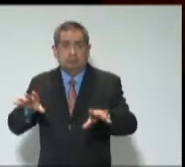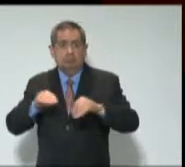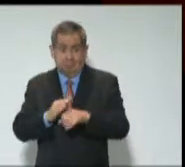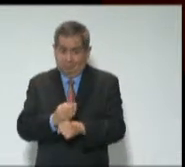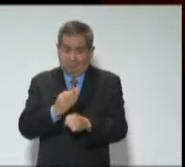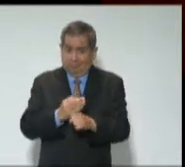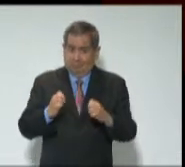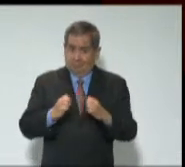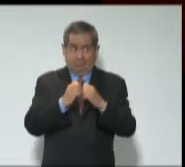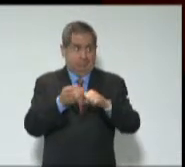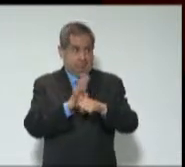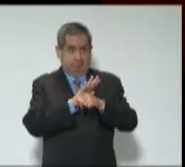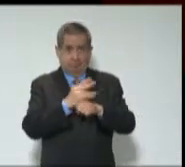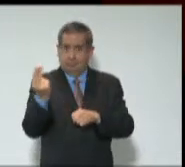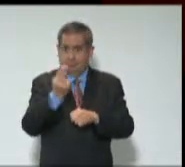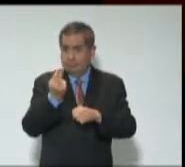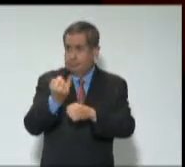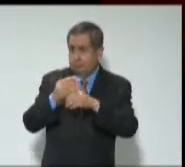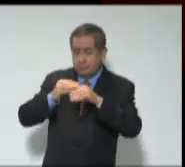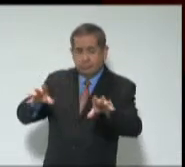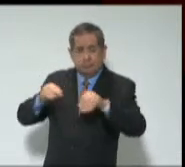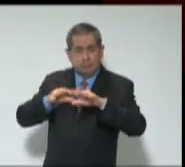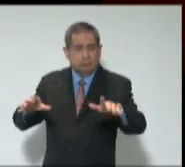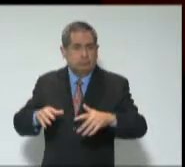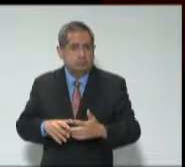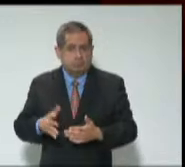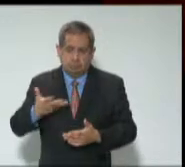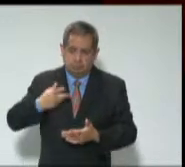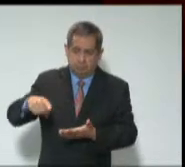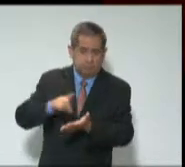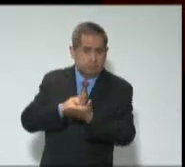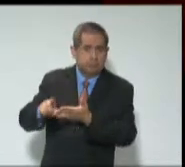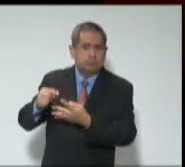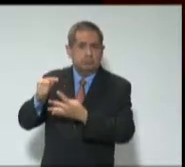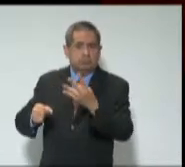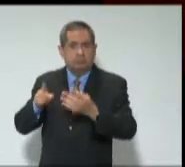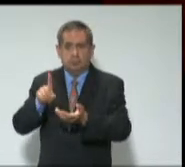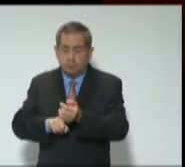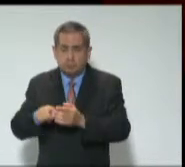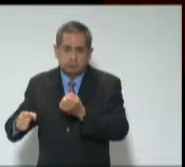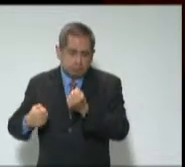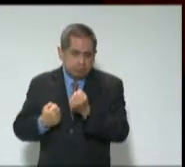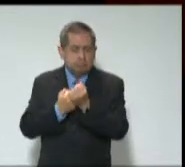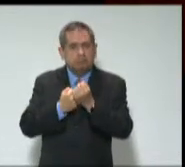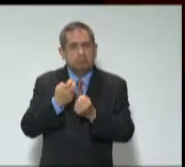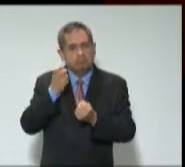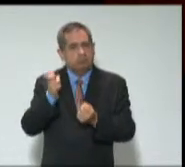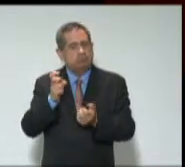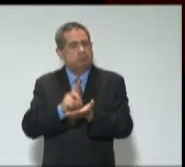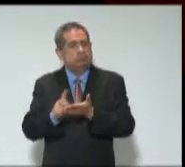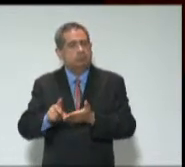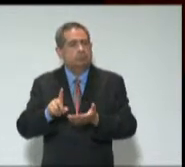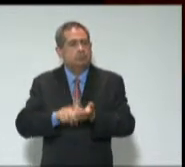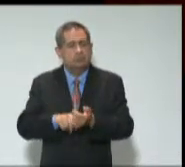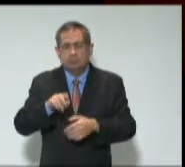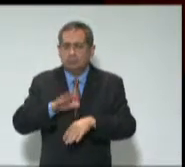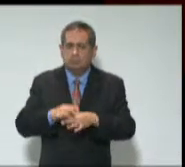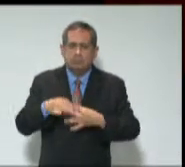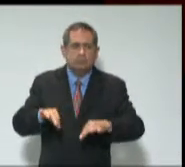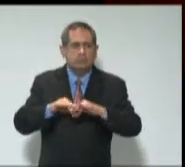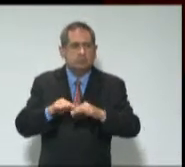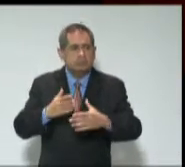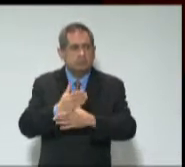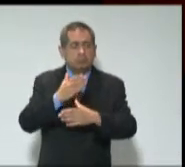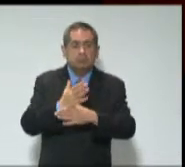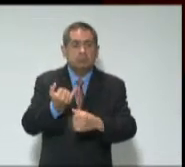sanitaria los derechos fundamentales son la piedra angular del Estado constitucional de derecho y deentre ellos el derecho de acceso a la